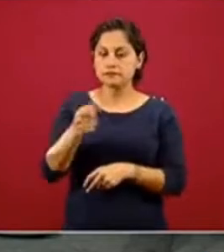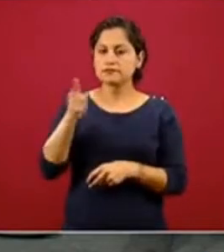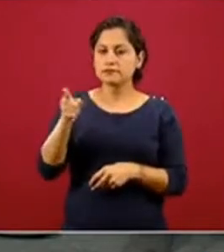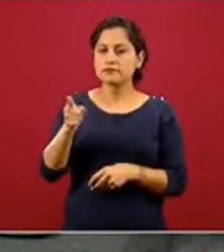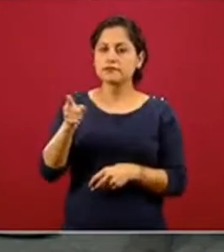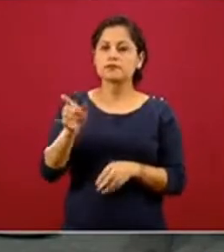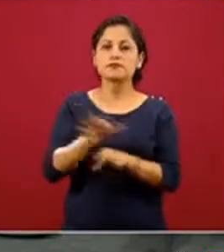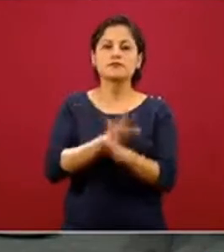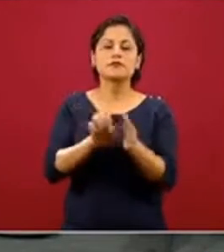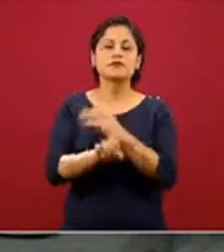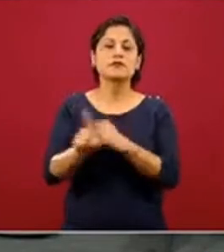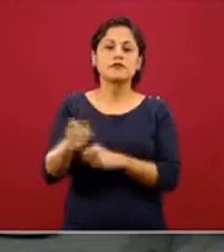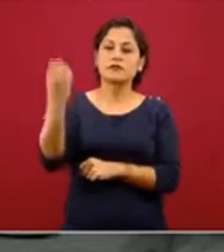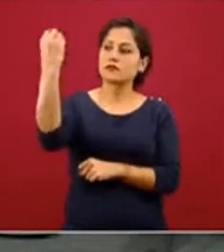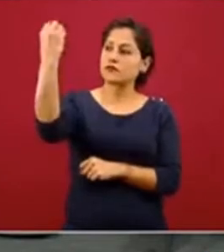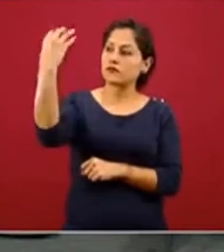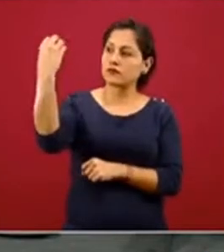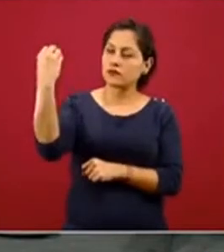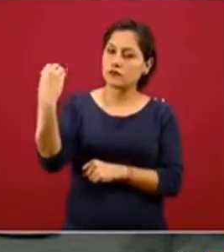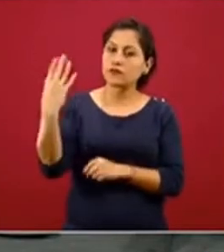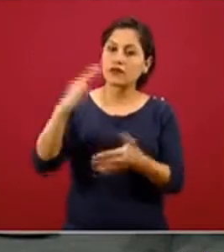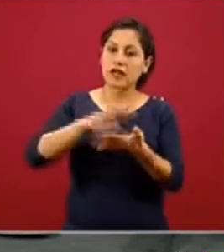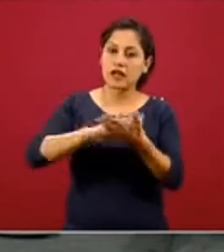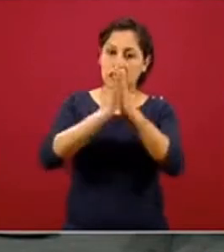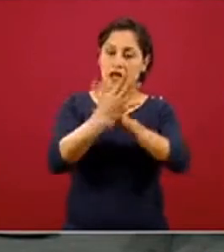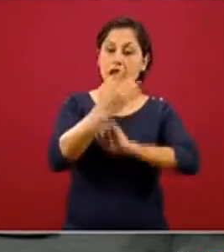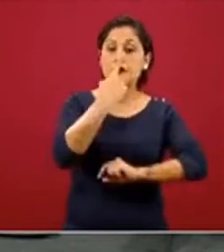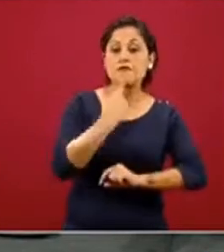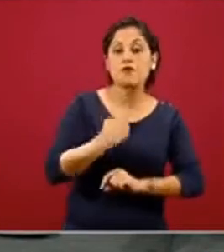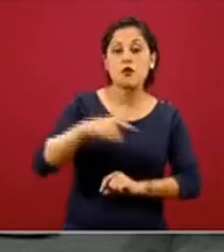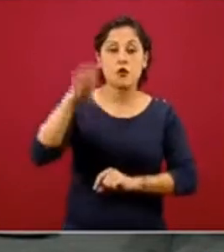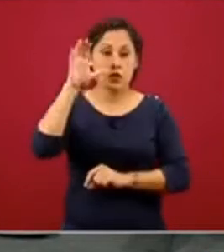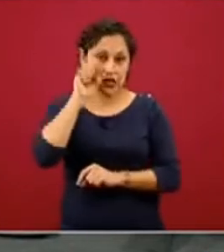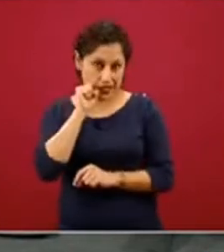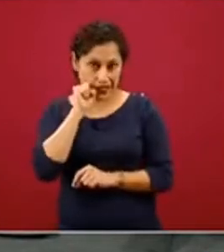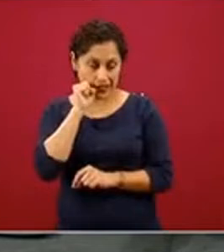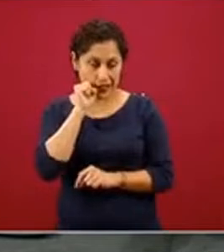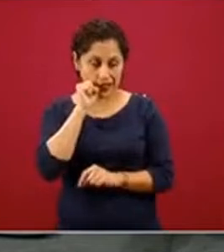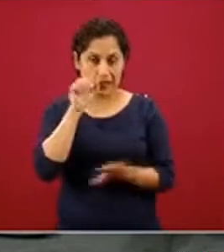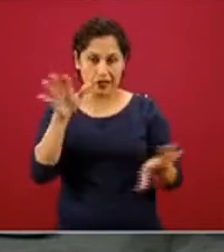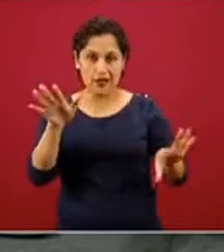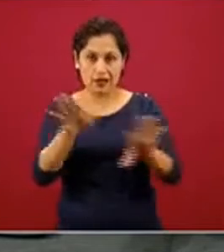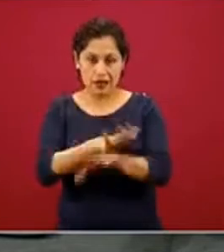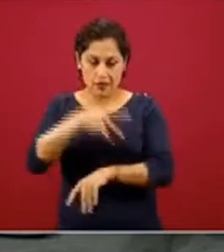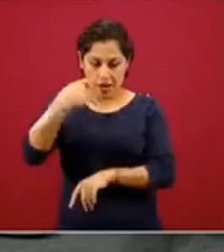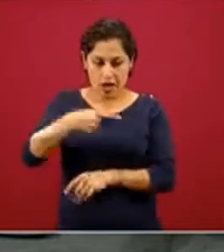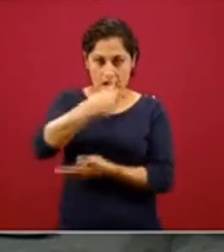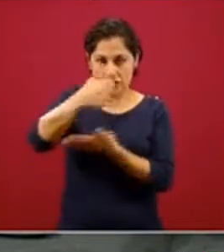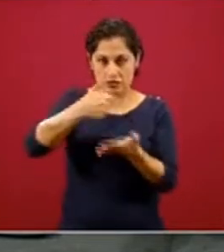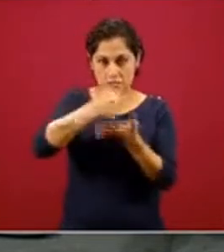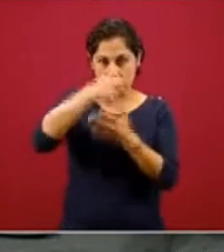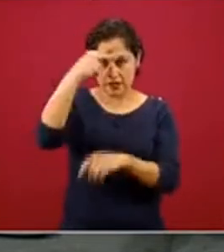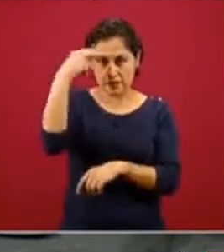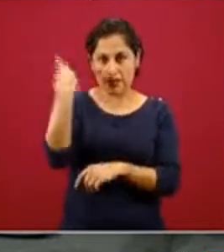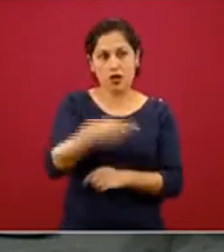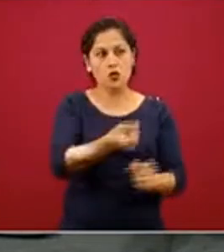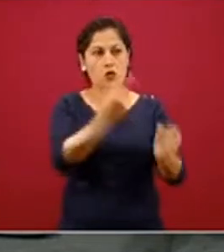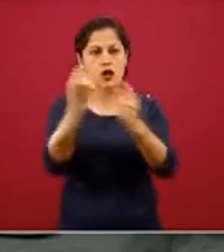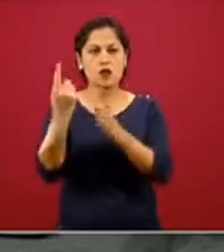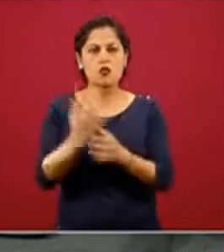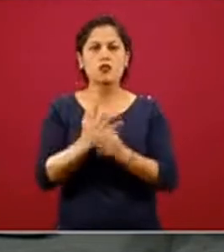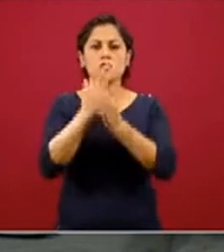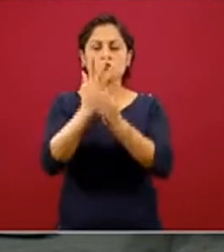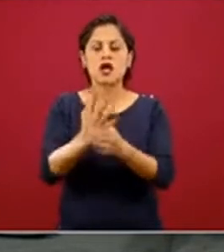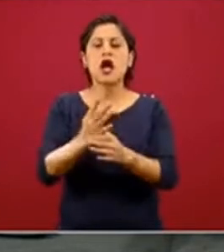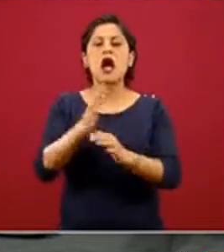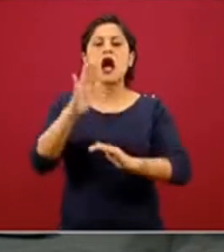de color rojo a naranja, aquí en la Ciudad de México, se comentaba que incluso podría haber posibilidad de eventos